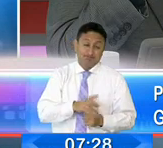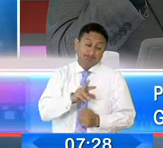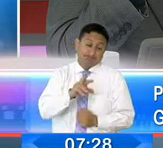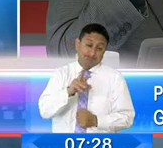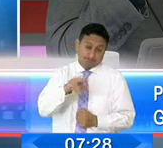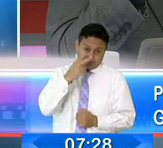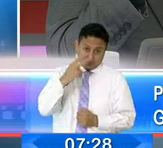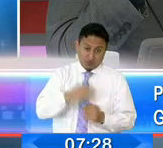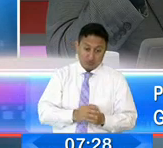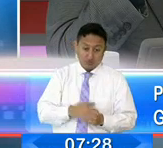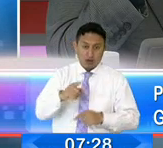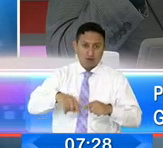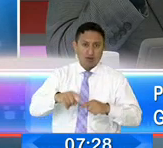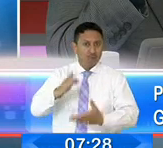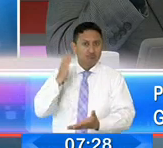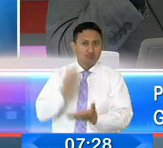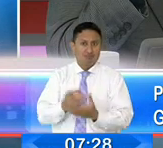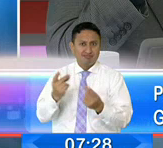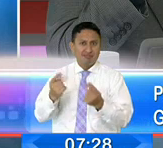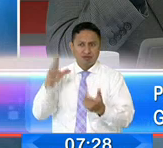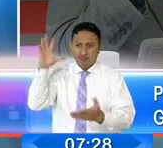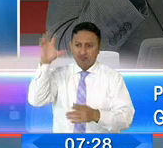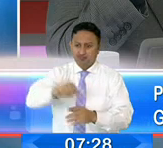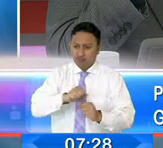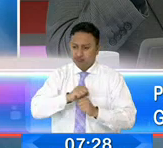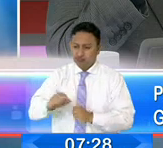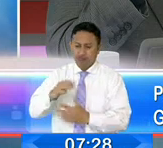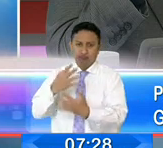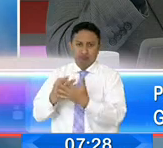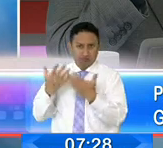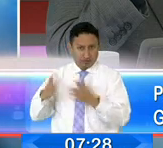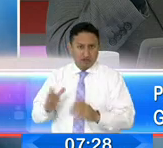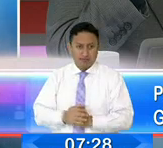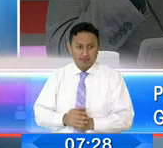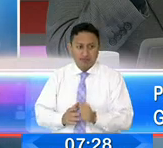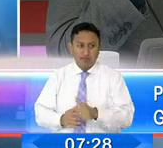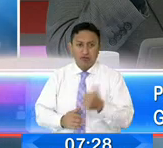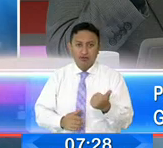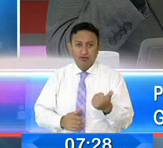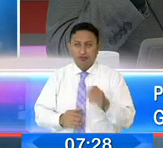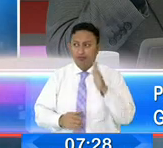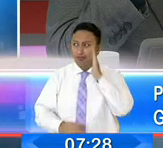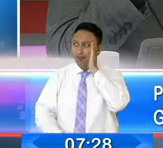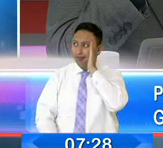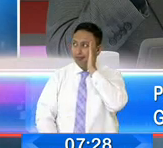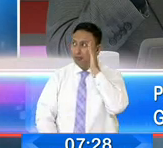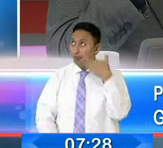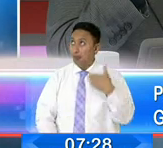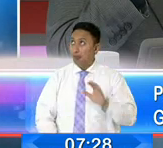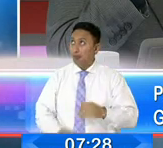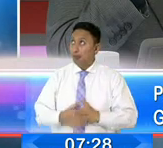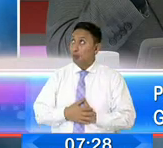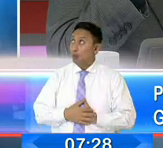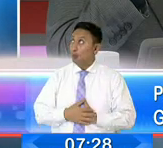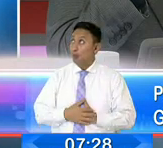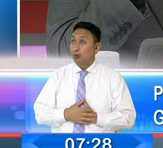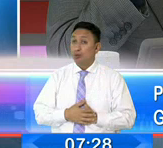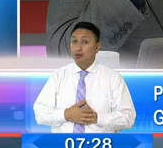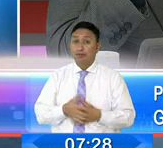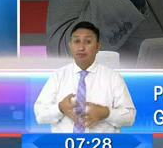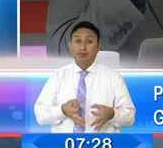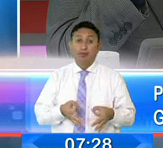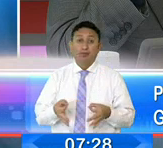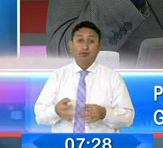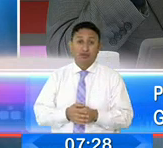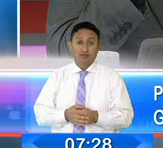casos actúa de manera efectiva, de manera eficiente, ágil, y en otras, en cambio, se actúa de manera muy lenta. Desde